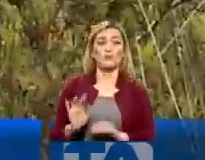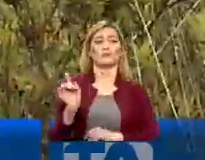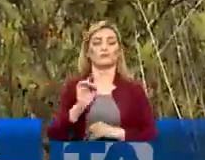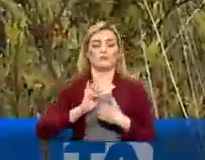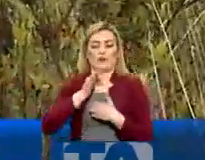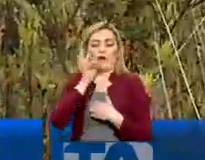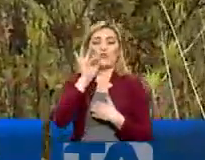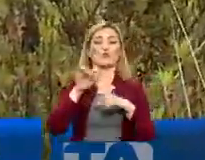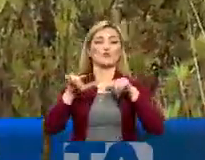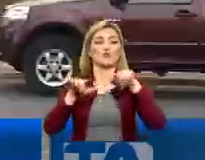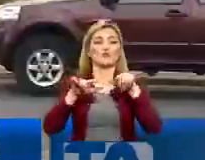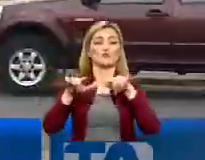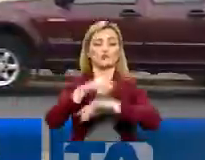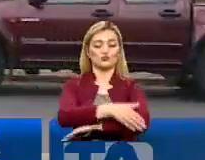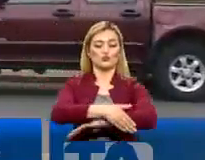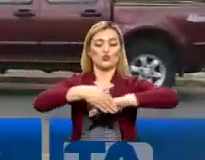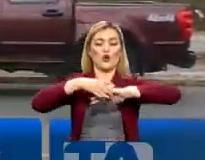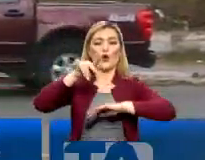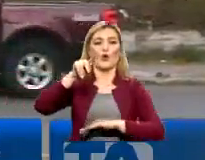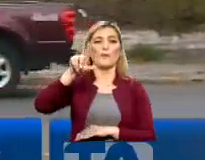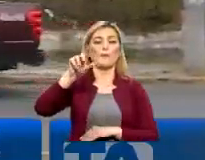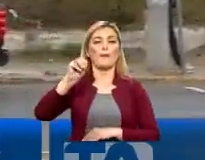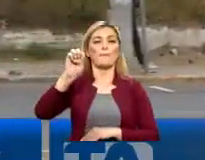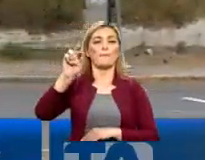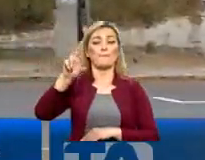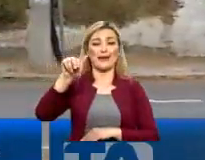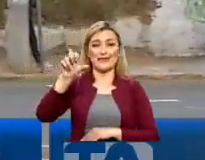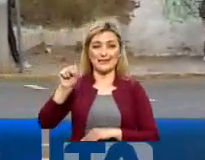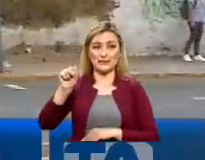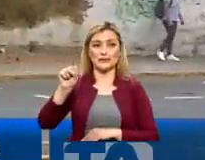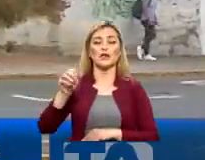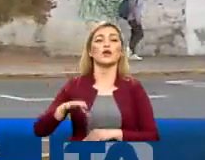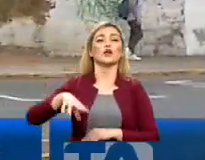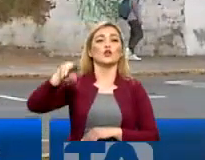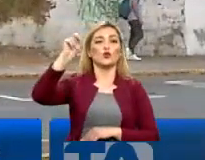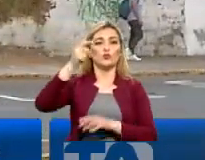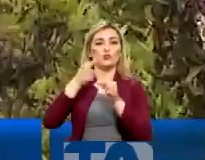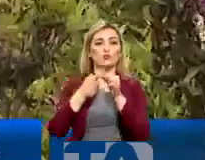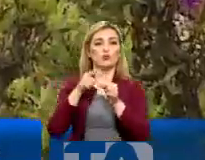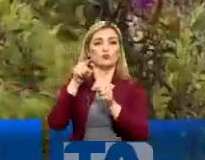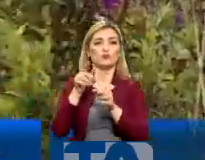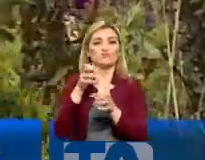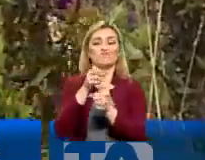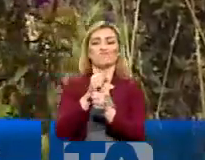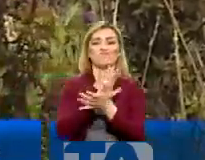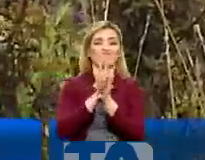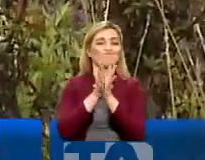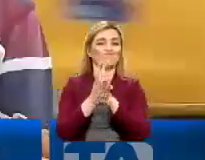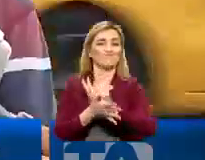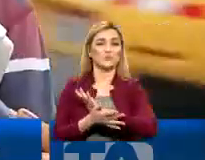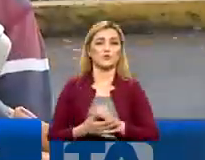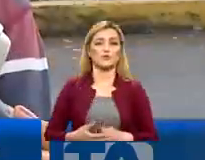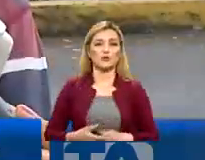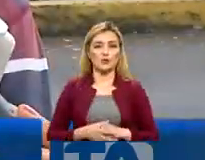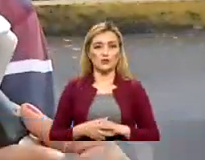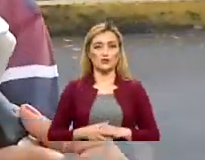pandemia, este lugar ubicado en las calles Las Palmeras y Tulipanes, en el norte de Quito, se ha convertido en un foco de inseguridad para los moradores.